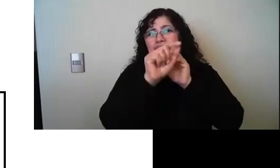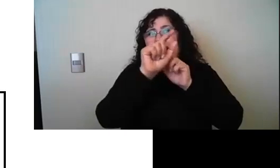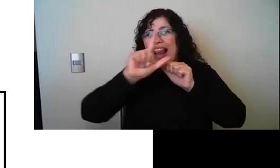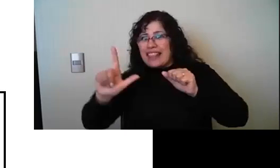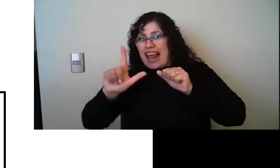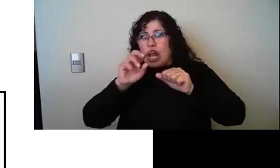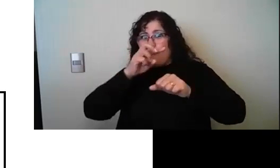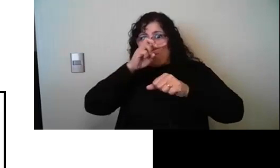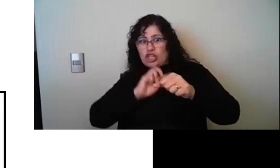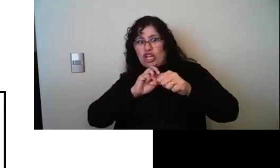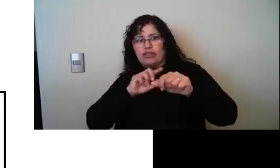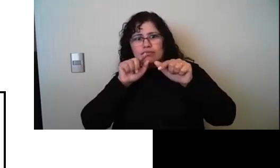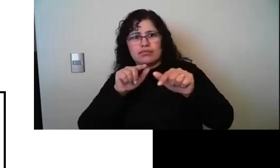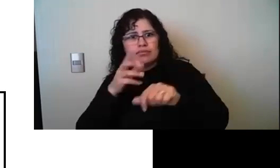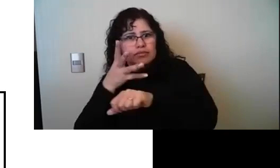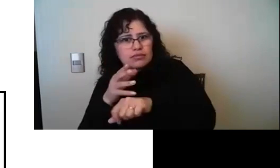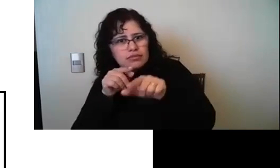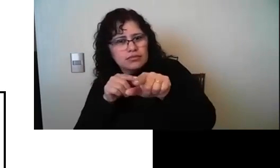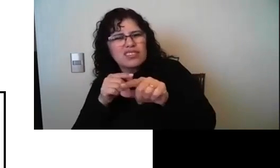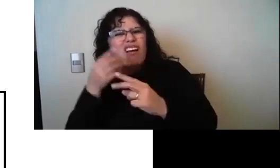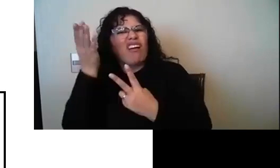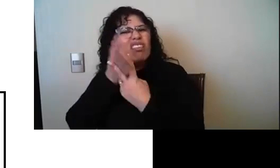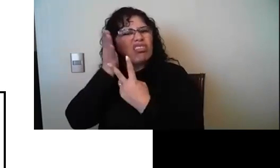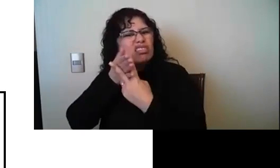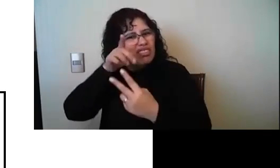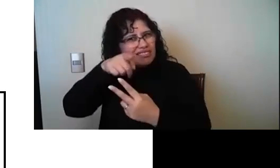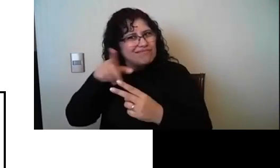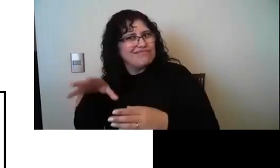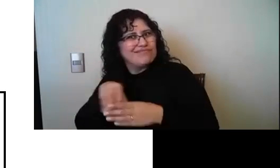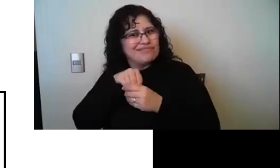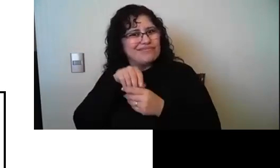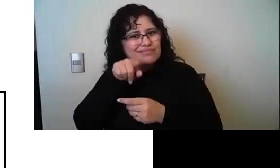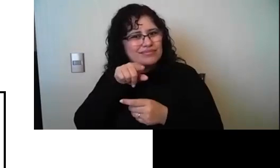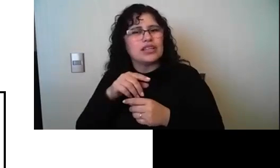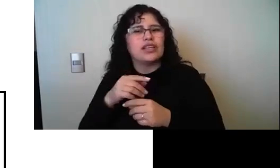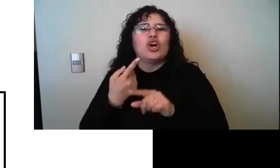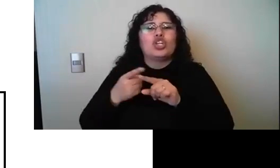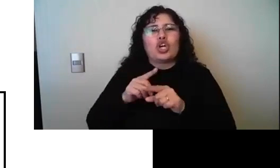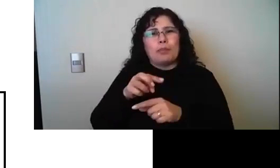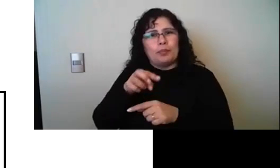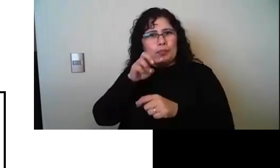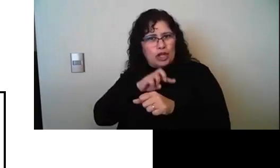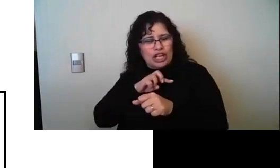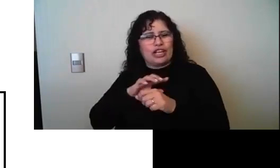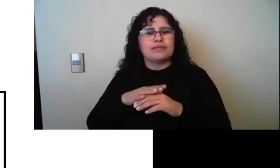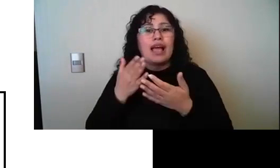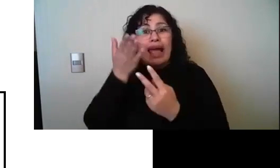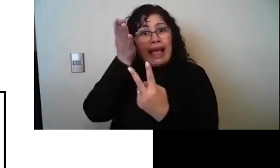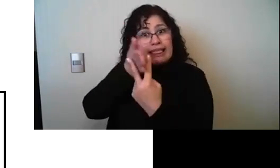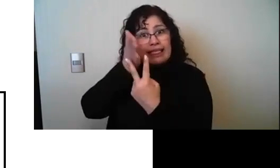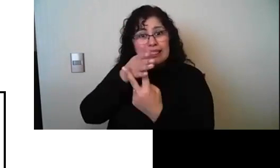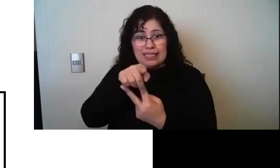el anterior, lateral, un intermedio y el posterior. ¿Ya? Este intermedio tiene